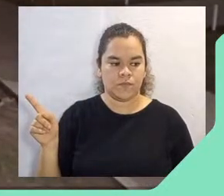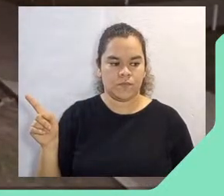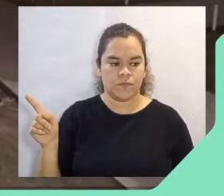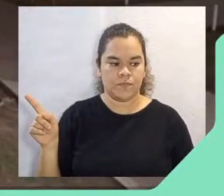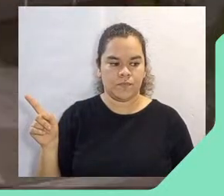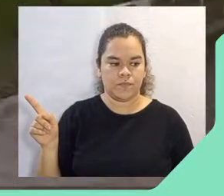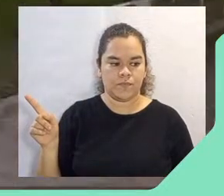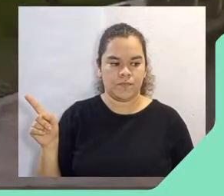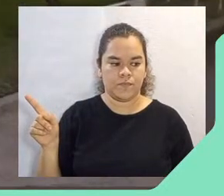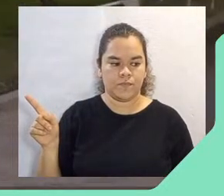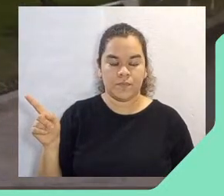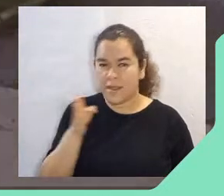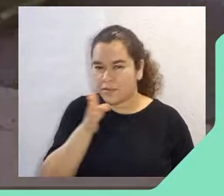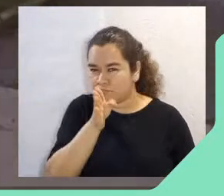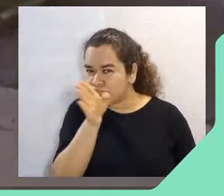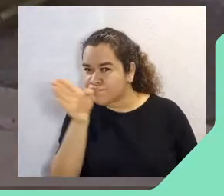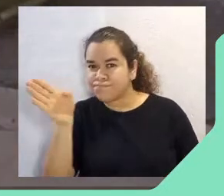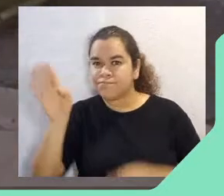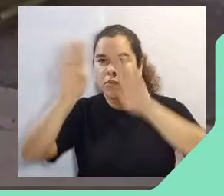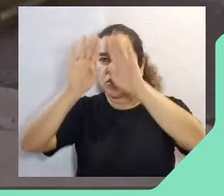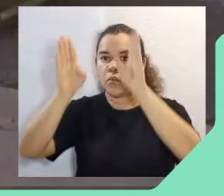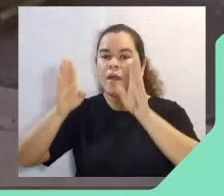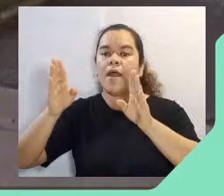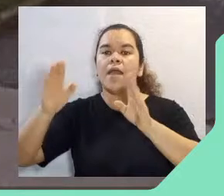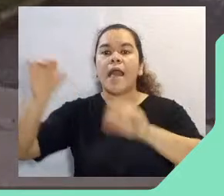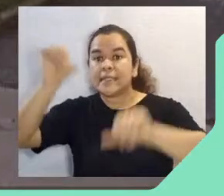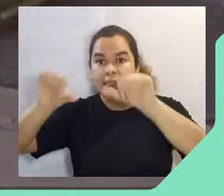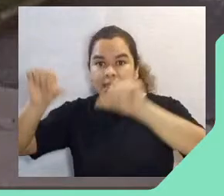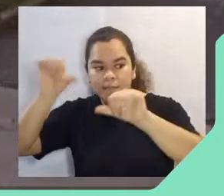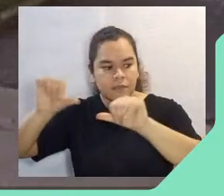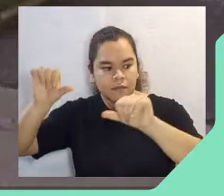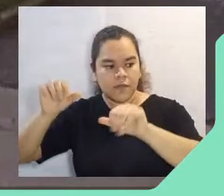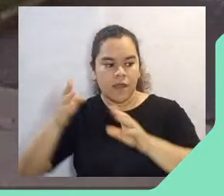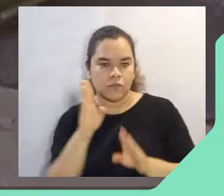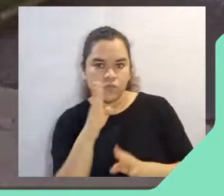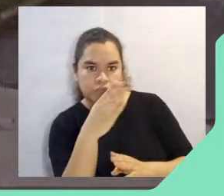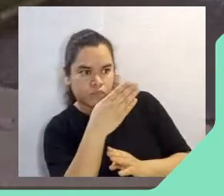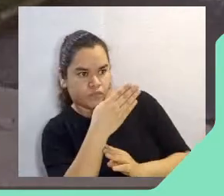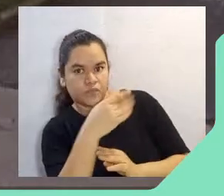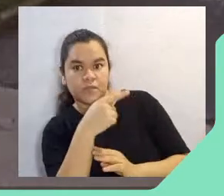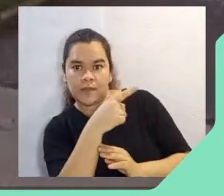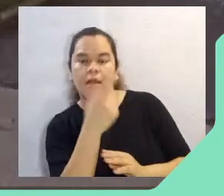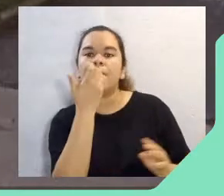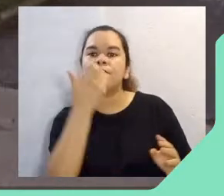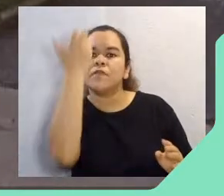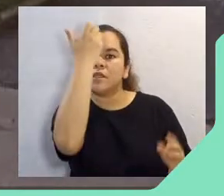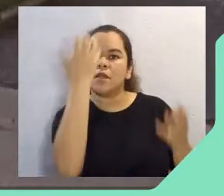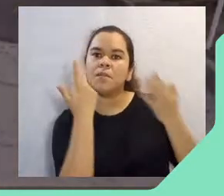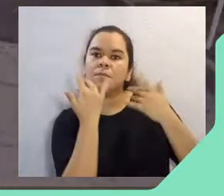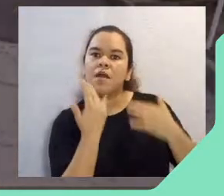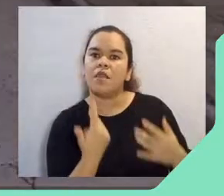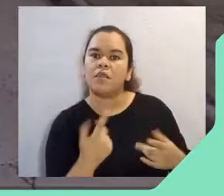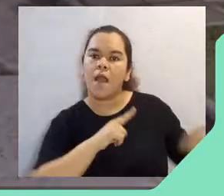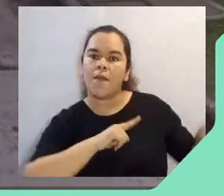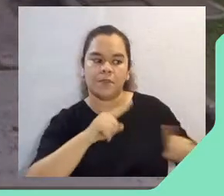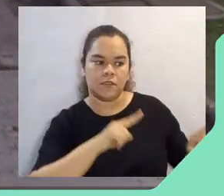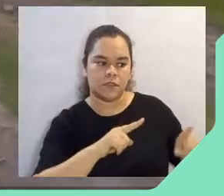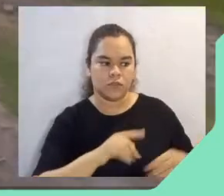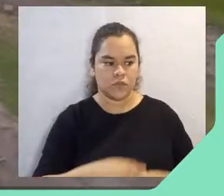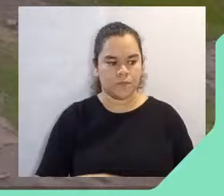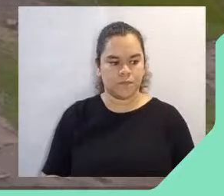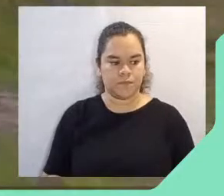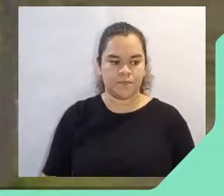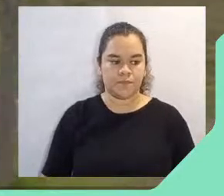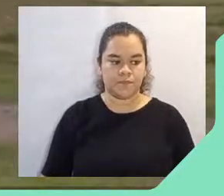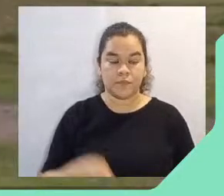química. Detrás de él están los módulos de matemática y física y la parte de administración de la facultad. Y este que está acá